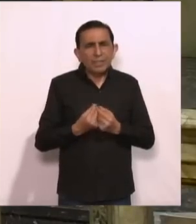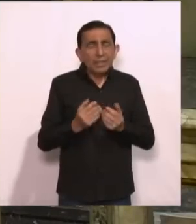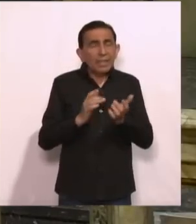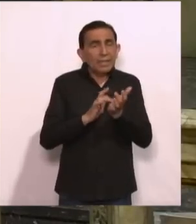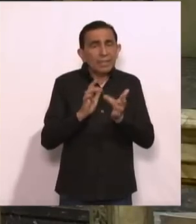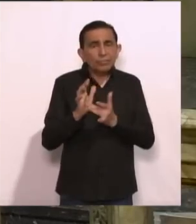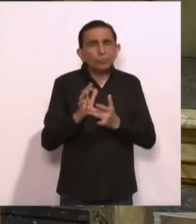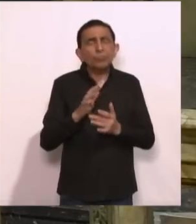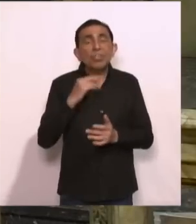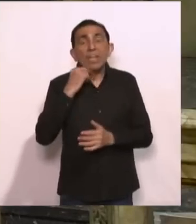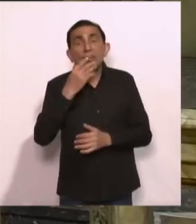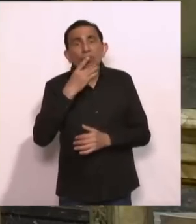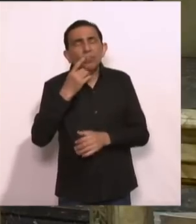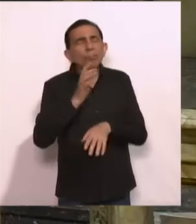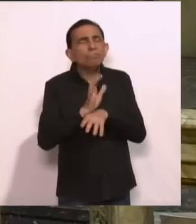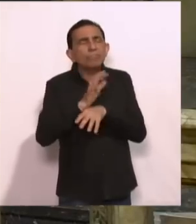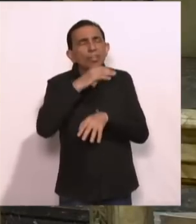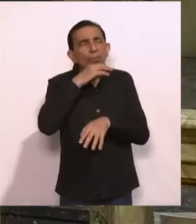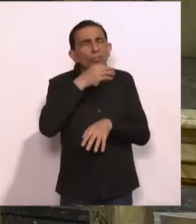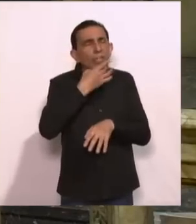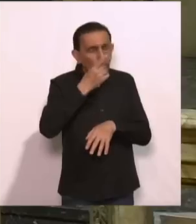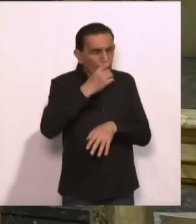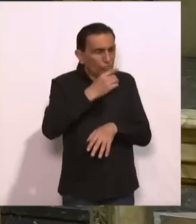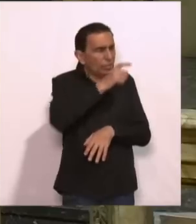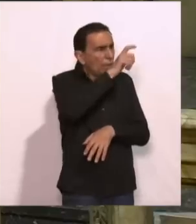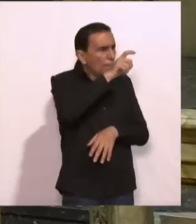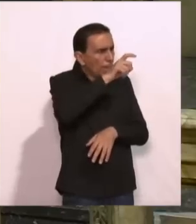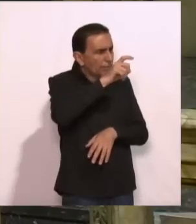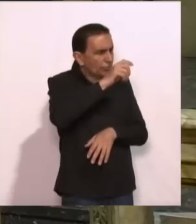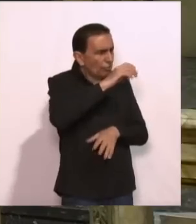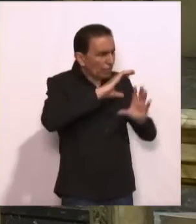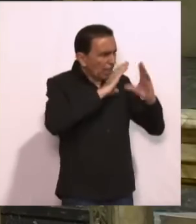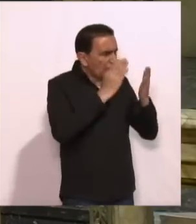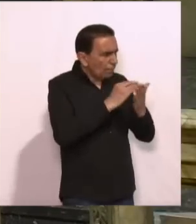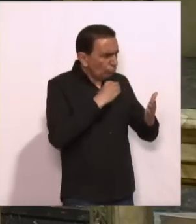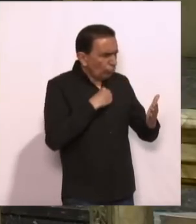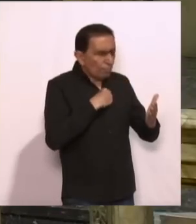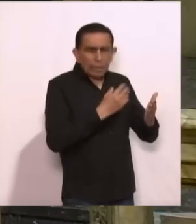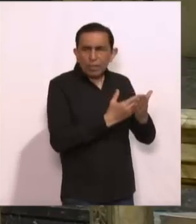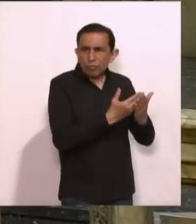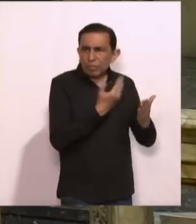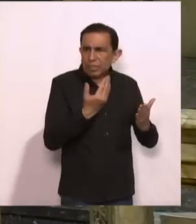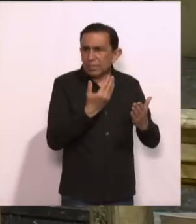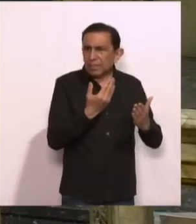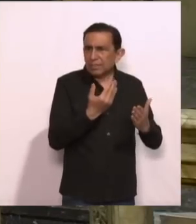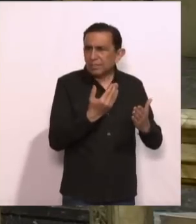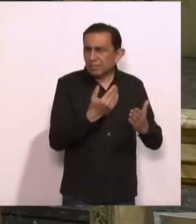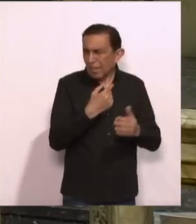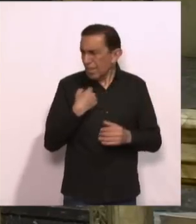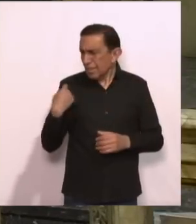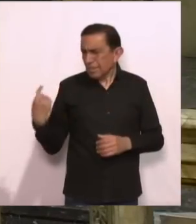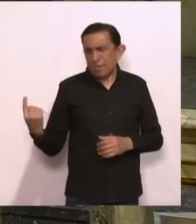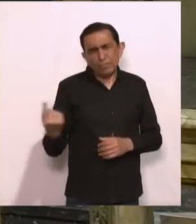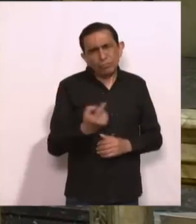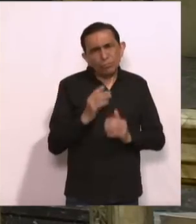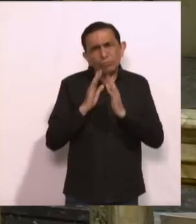Cordero de Dios, que quitas el pecado del mundo, ten